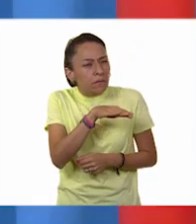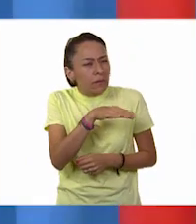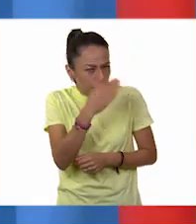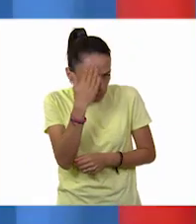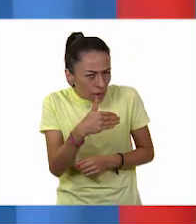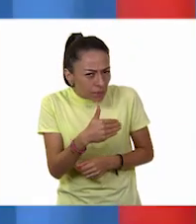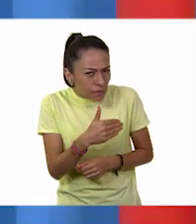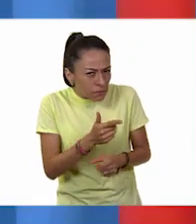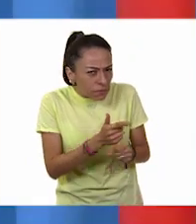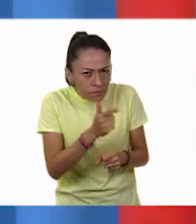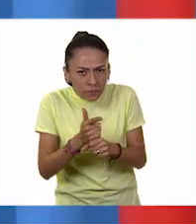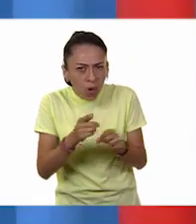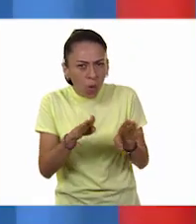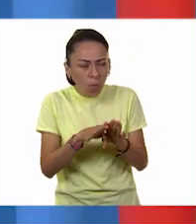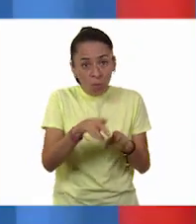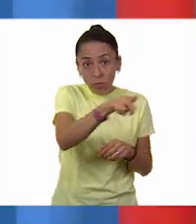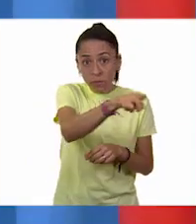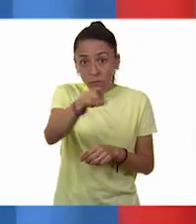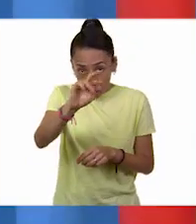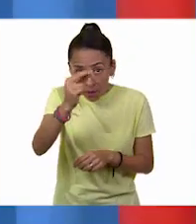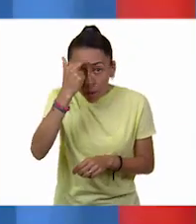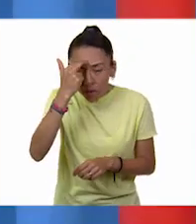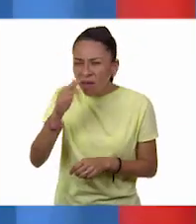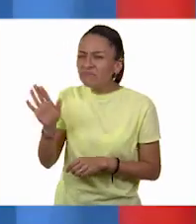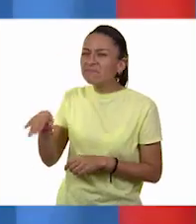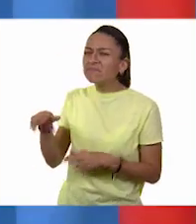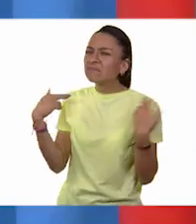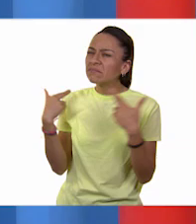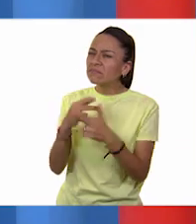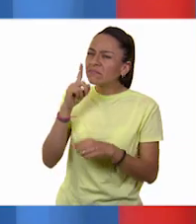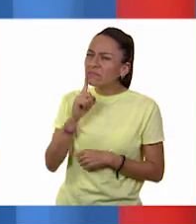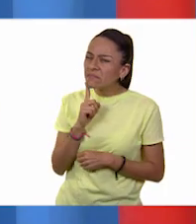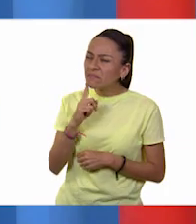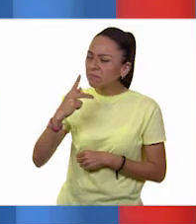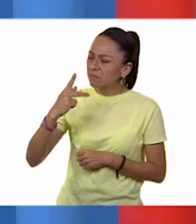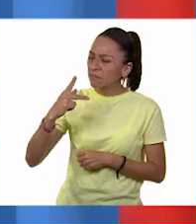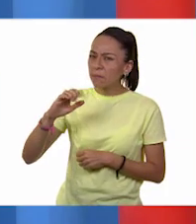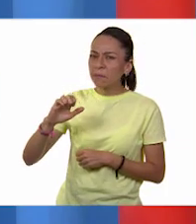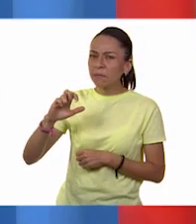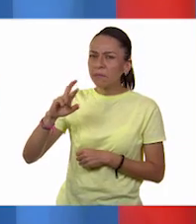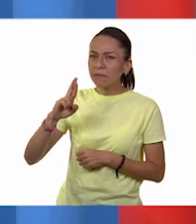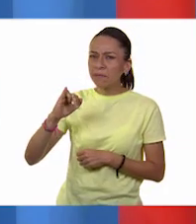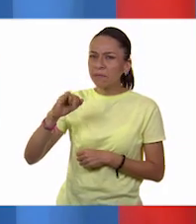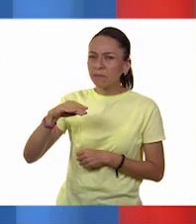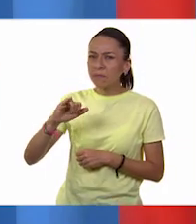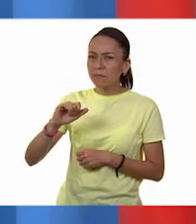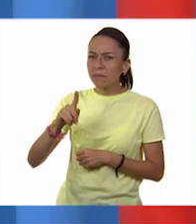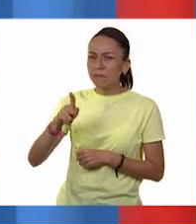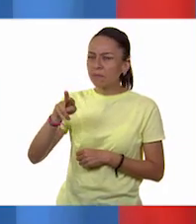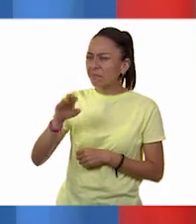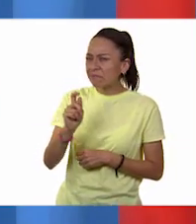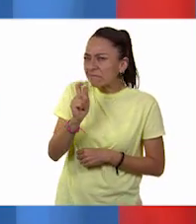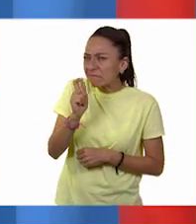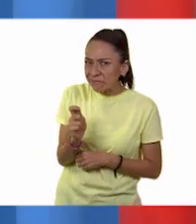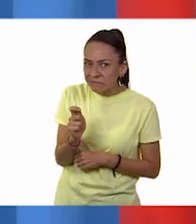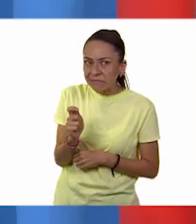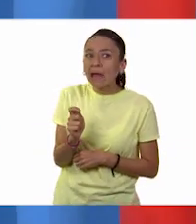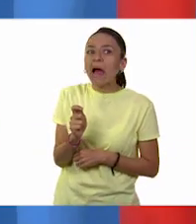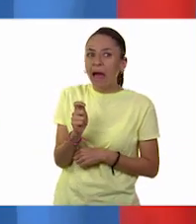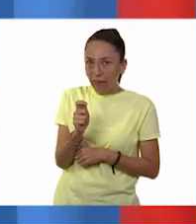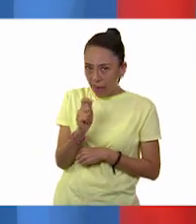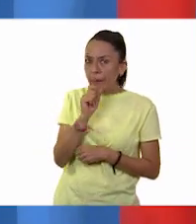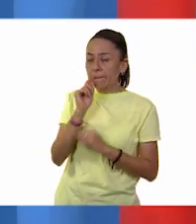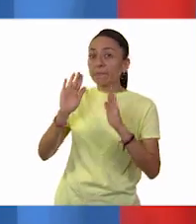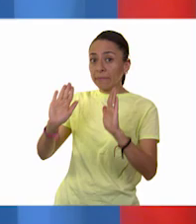el perímetro es toda la orilla, ¿verdad? Y, o sea, aquí, esto, lo que está en rojito.